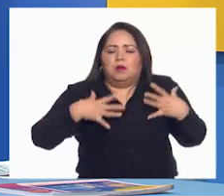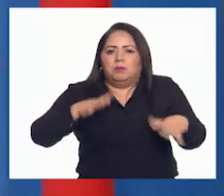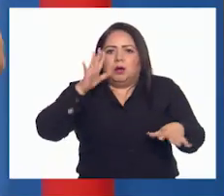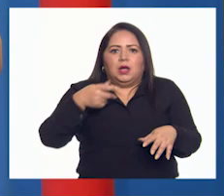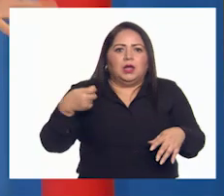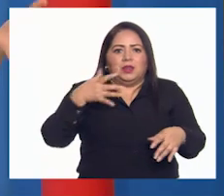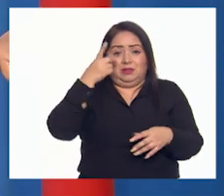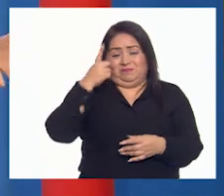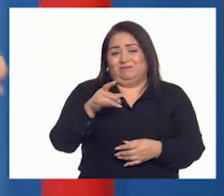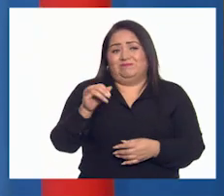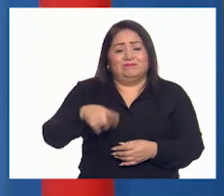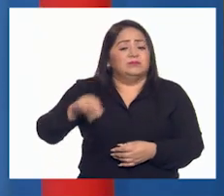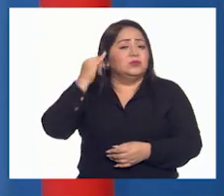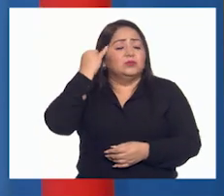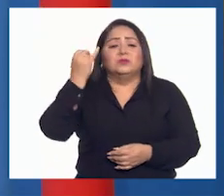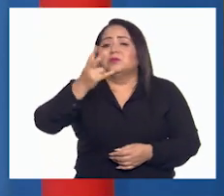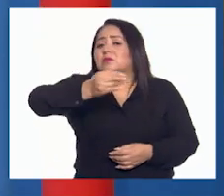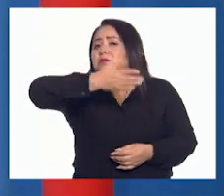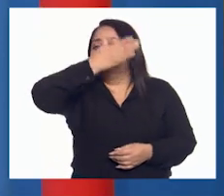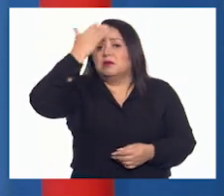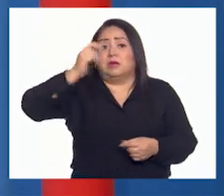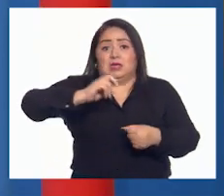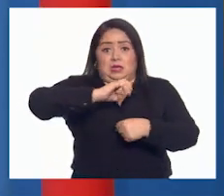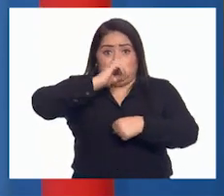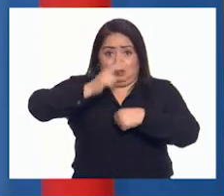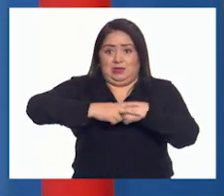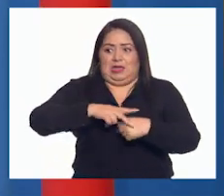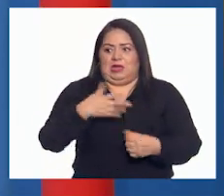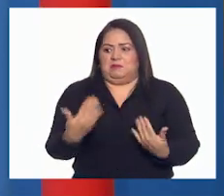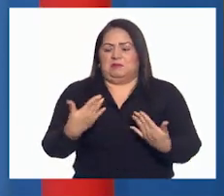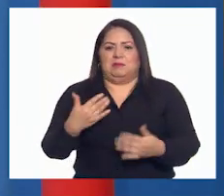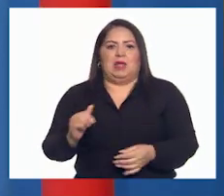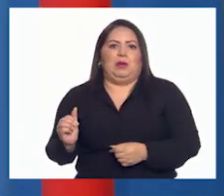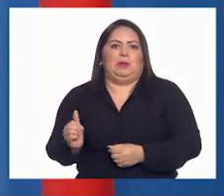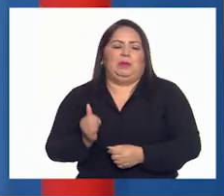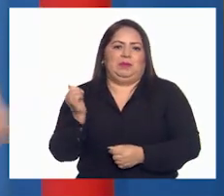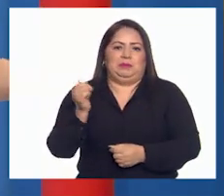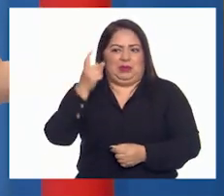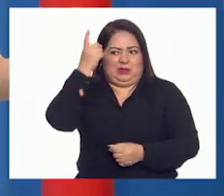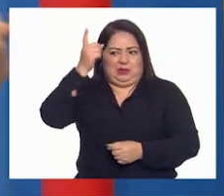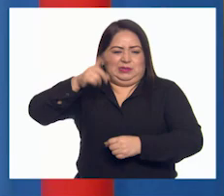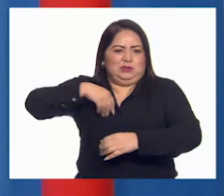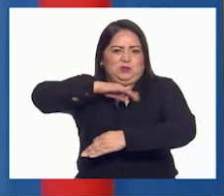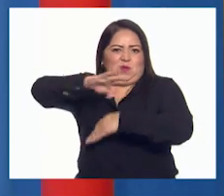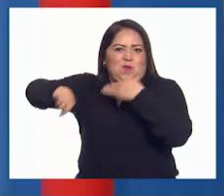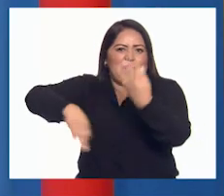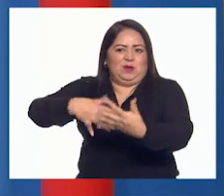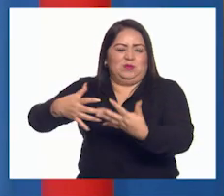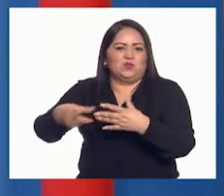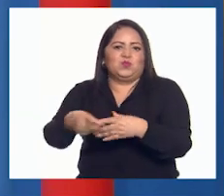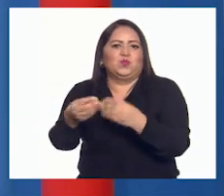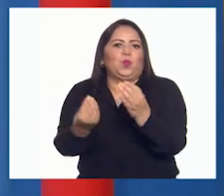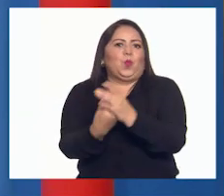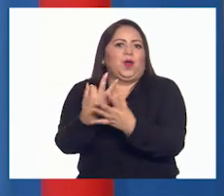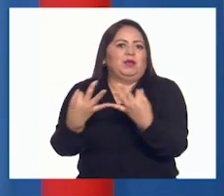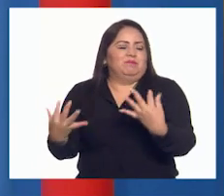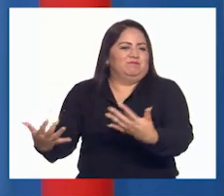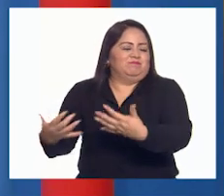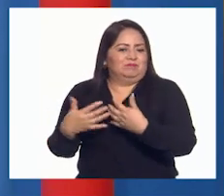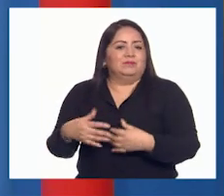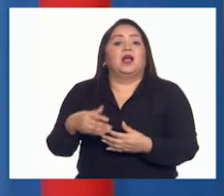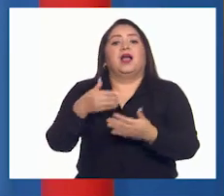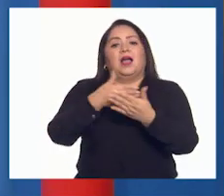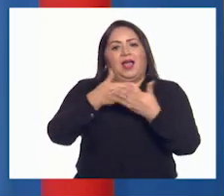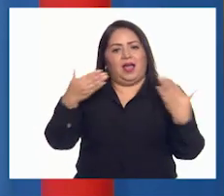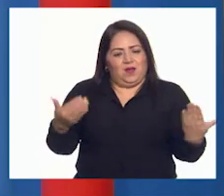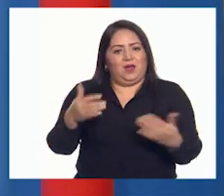dioses. Por supuesto, y los europeos iban a aprovechar esto para apropiarse de todas estas nuevas tierras. Marquemos